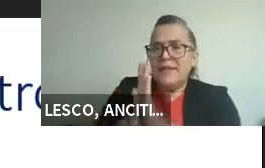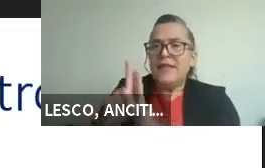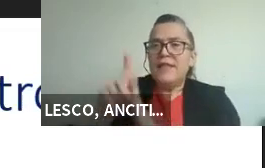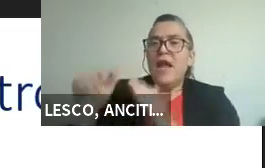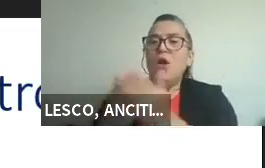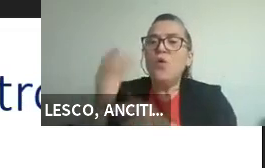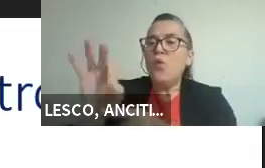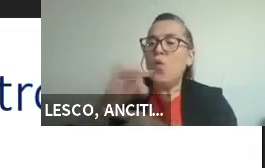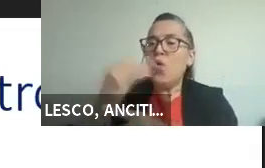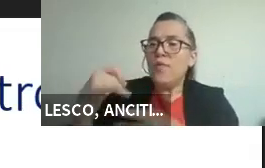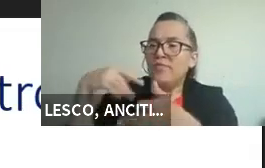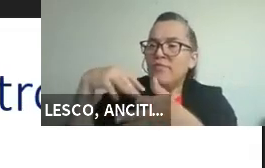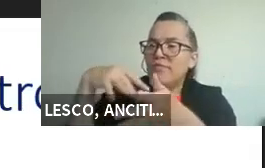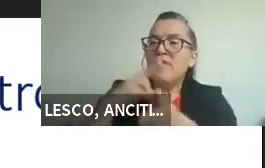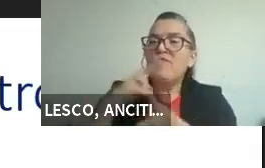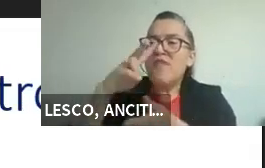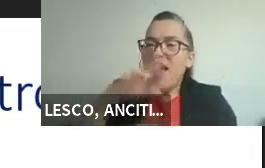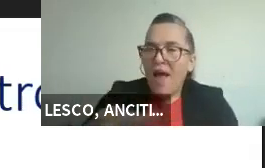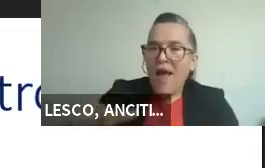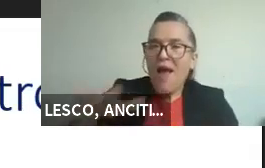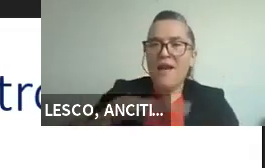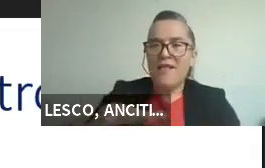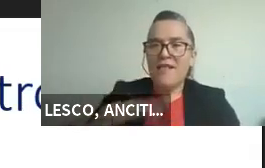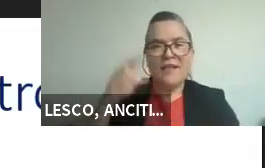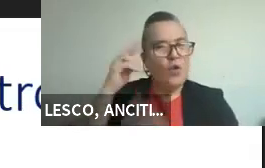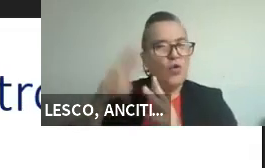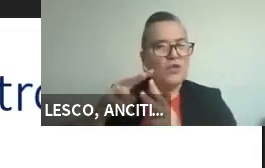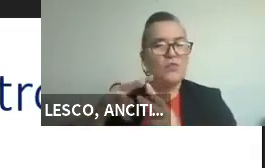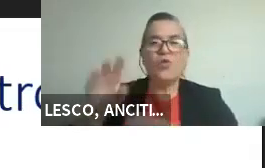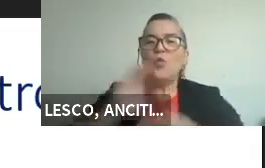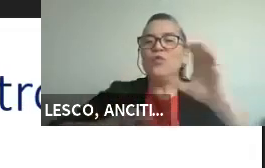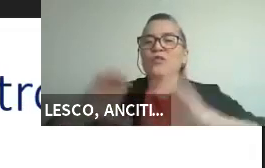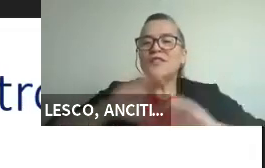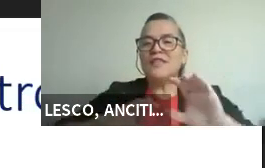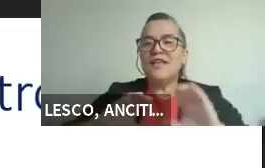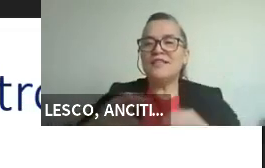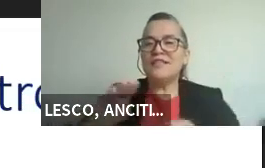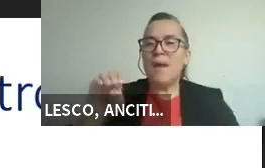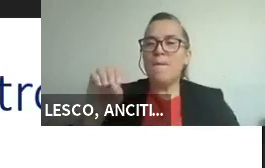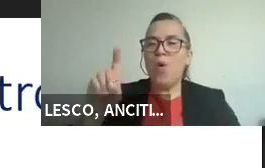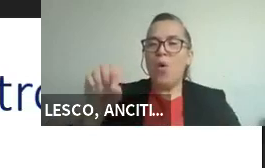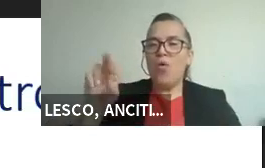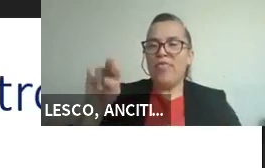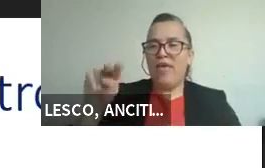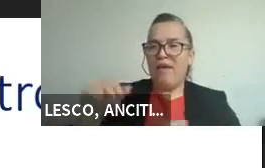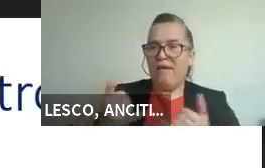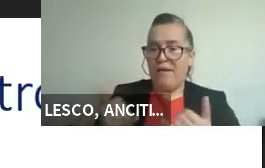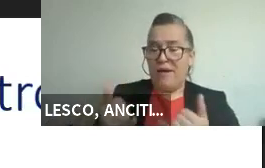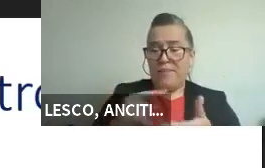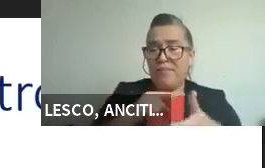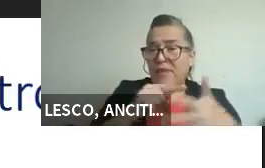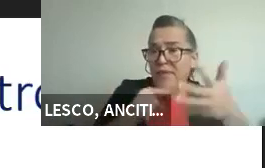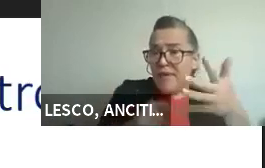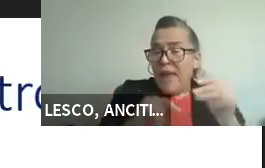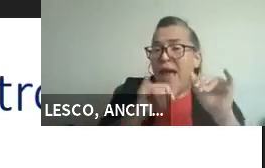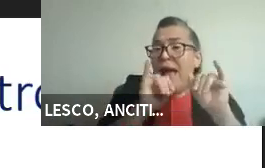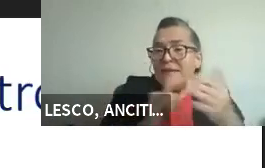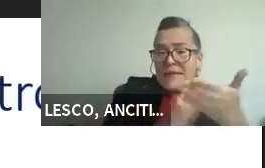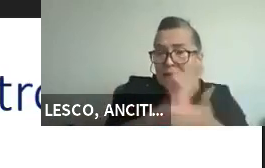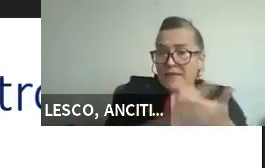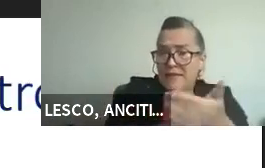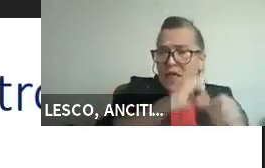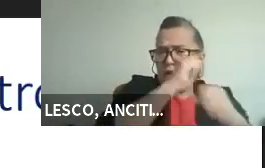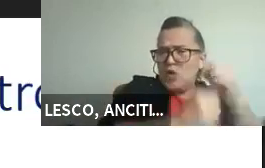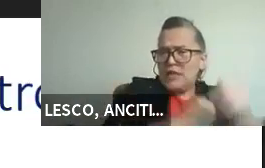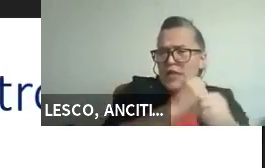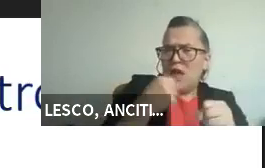de estudiar la realidad que conocemos como ciencia moderna de manera que durante varios siglos la investigación no fue un componente